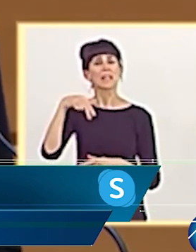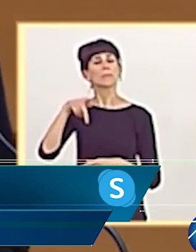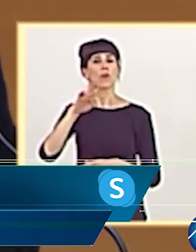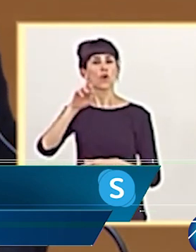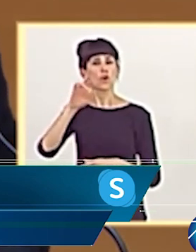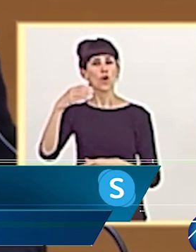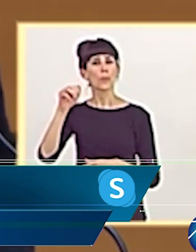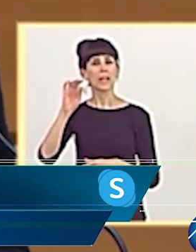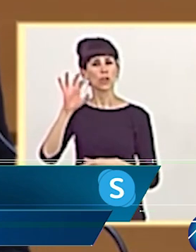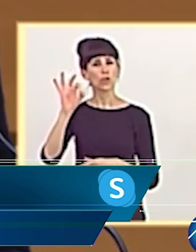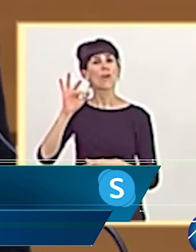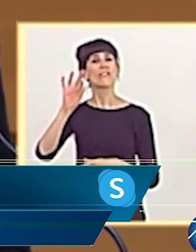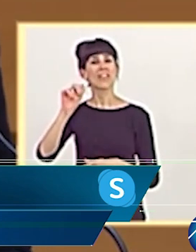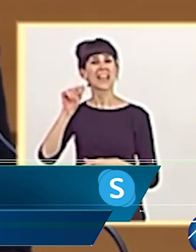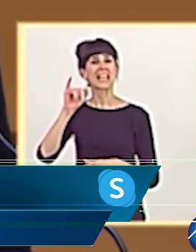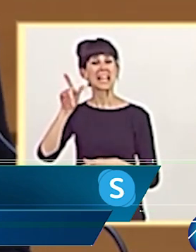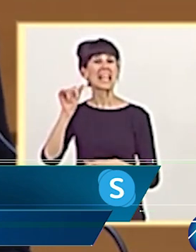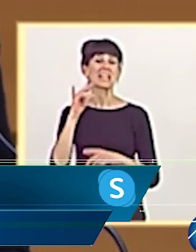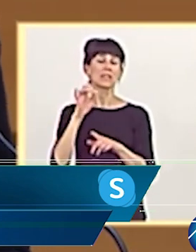diputada en esta Cámara, ¿no? Y, por lo tanto,